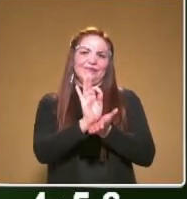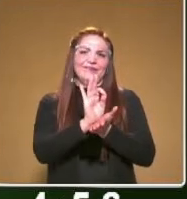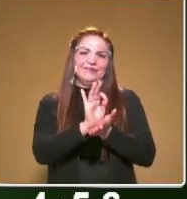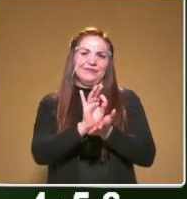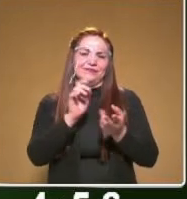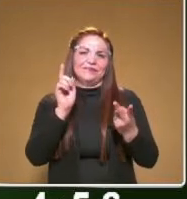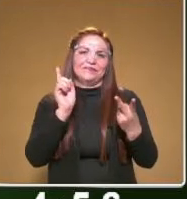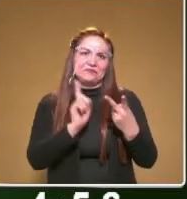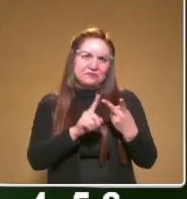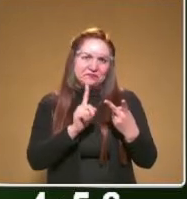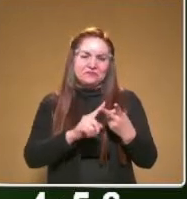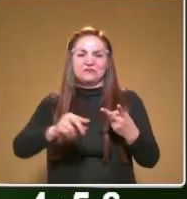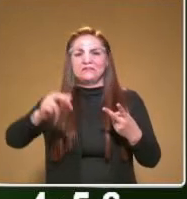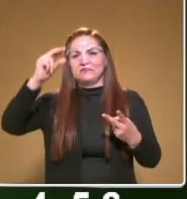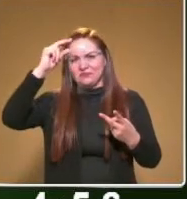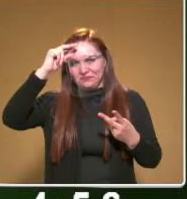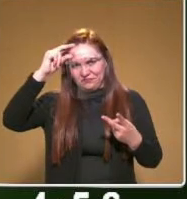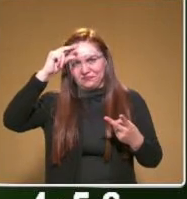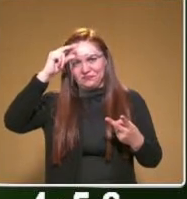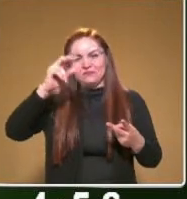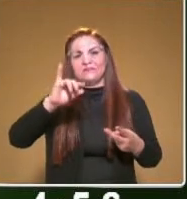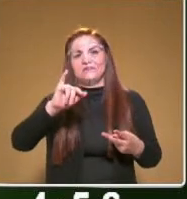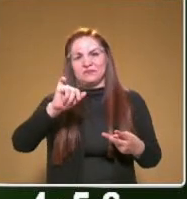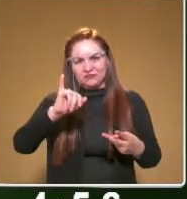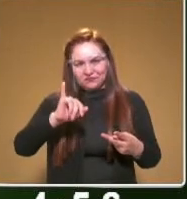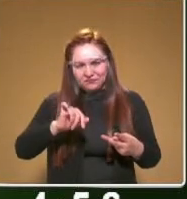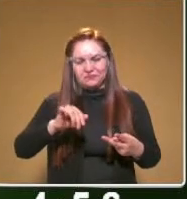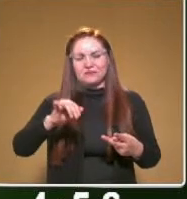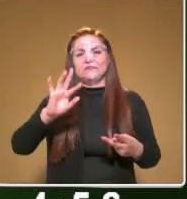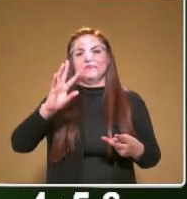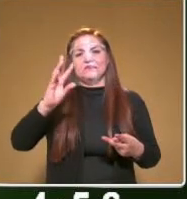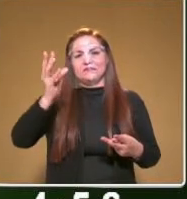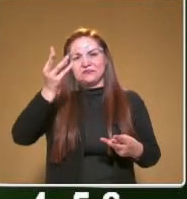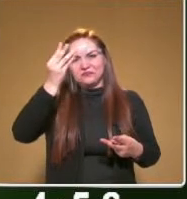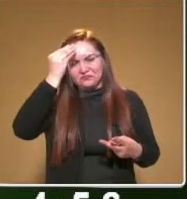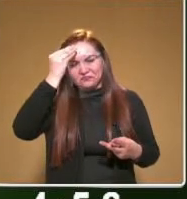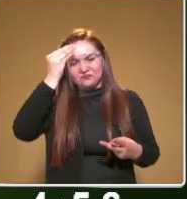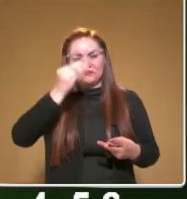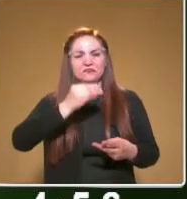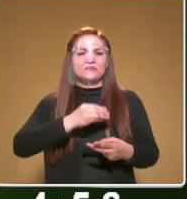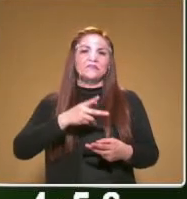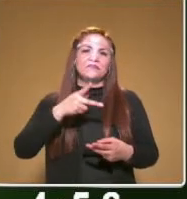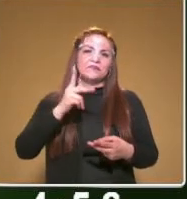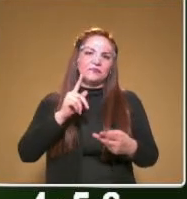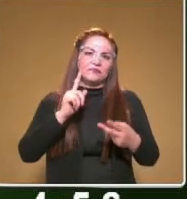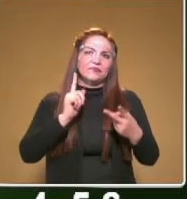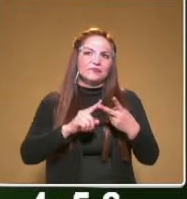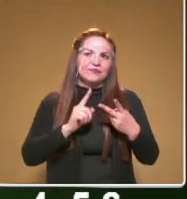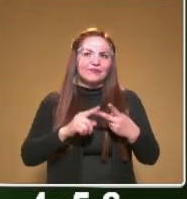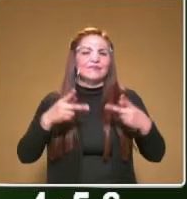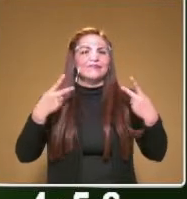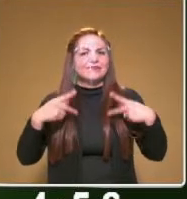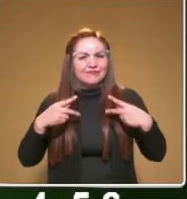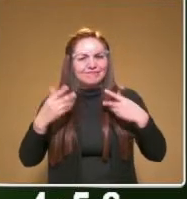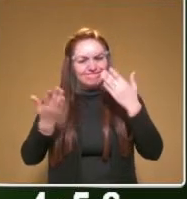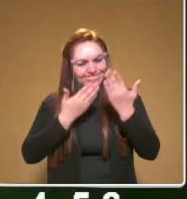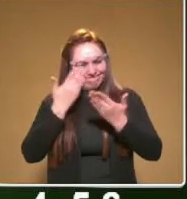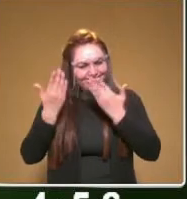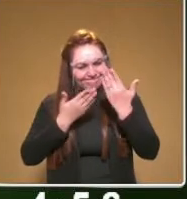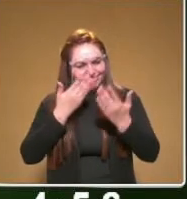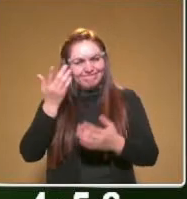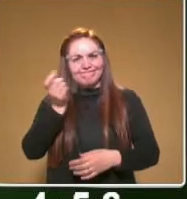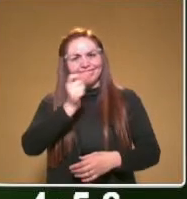era muy inteligente, uh-huh. muy sabio. Bueno, yo creo, maestra, que incluso tiene que ser una persona estudiada